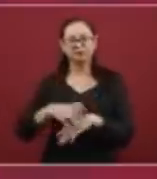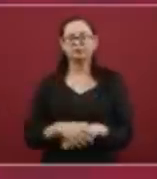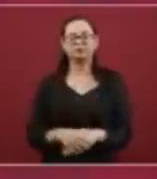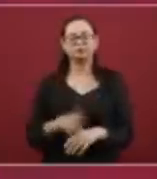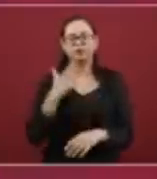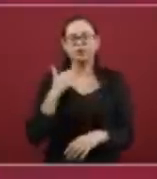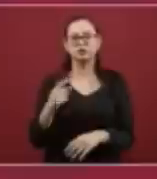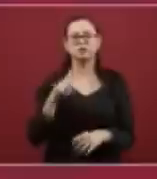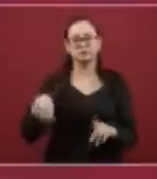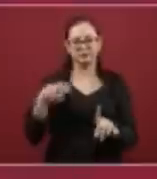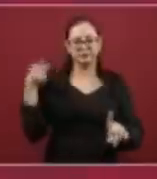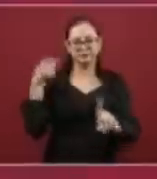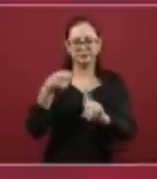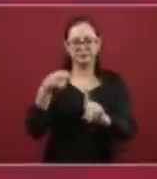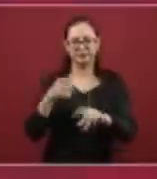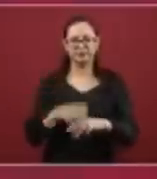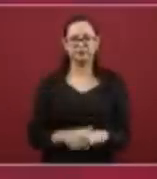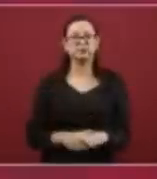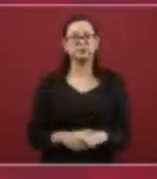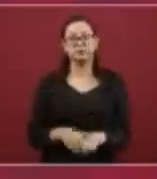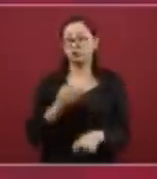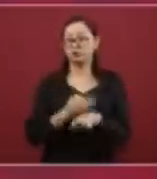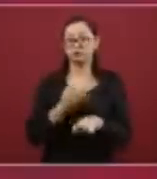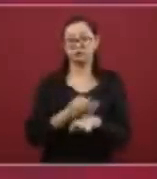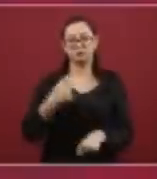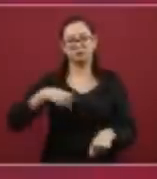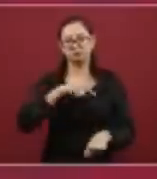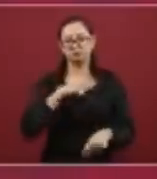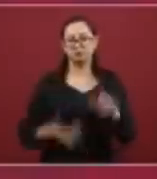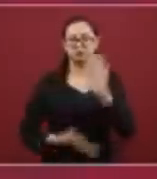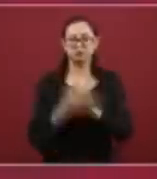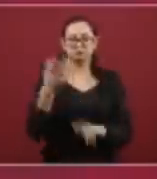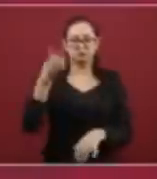Tenemos que salir a